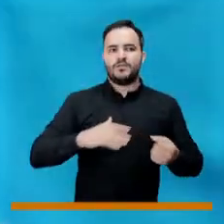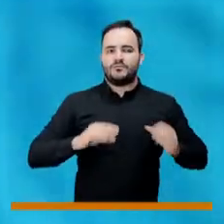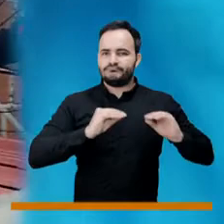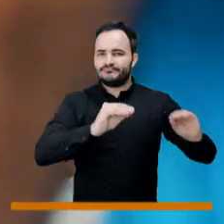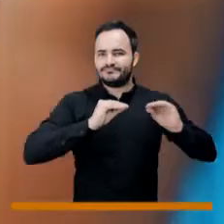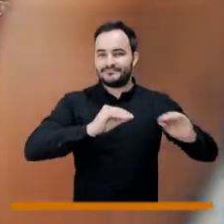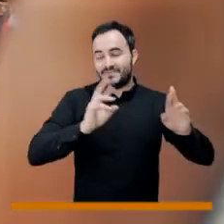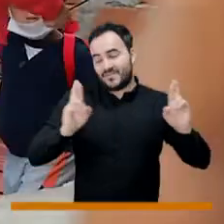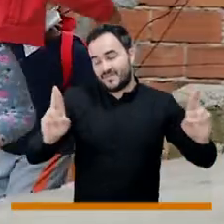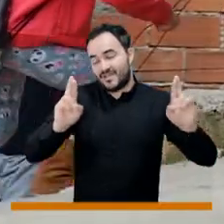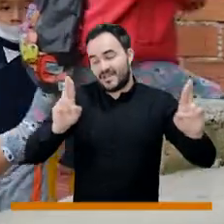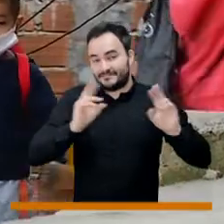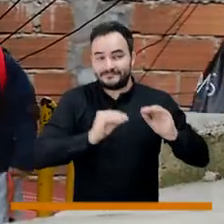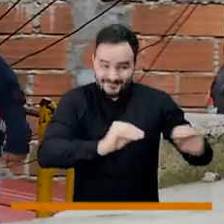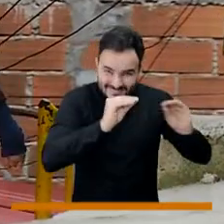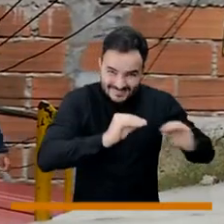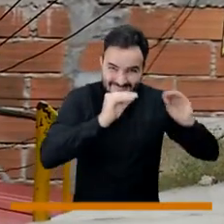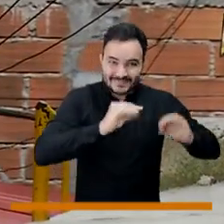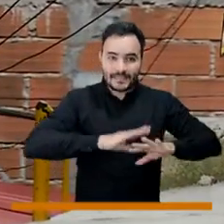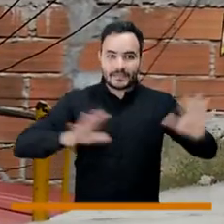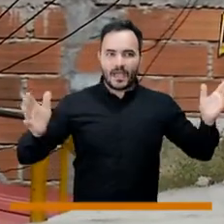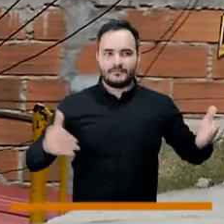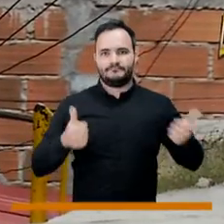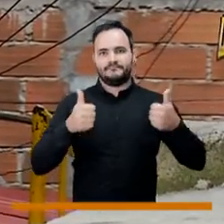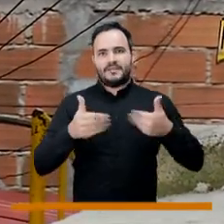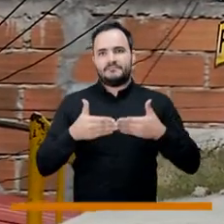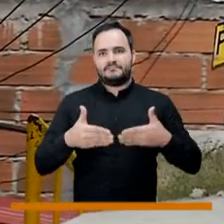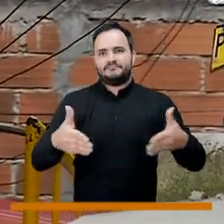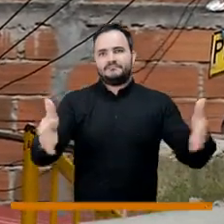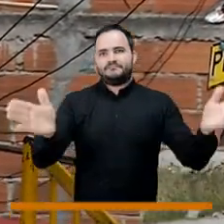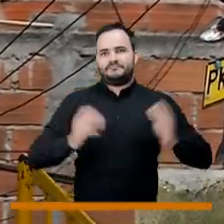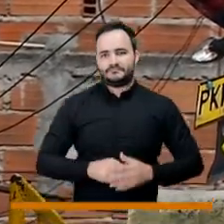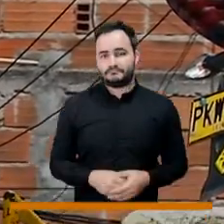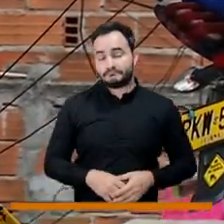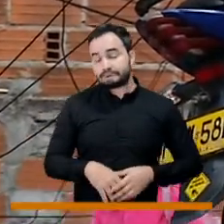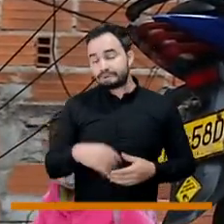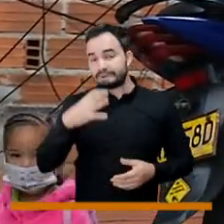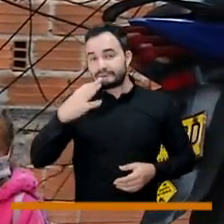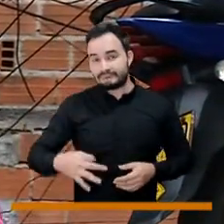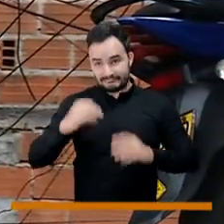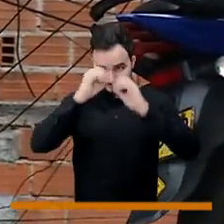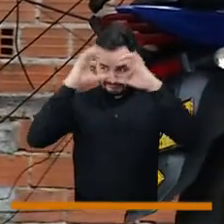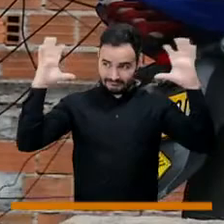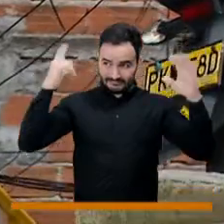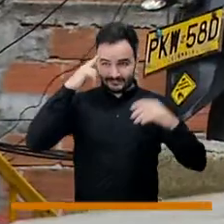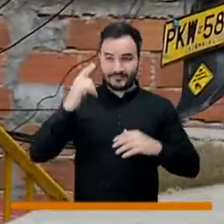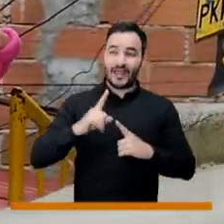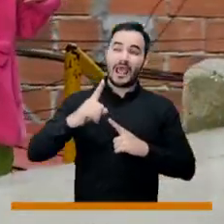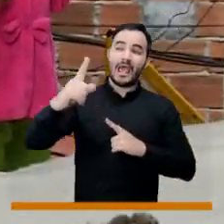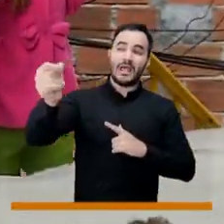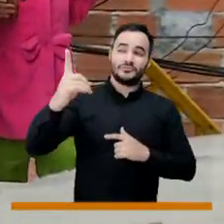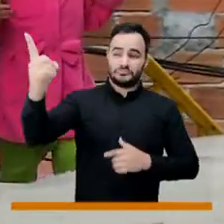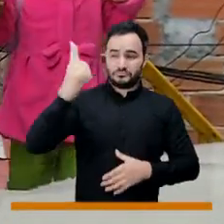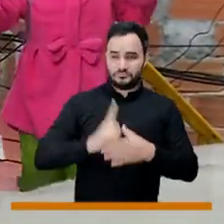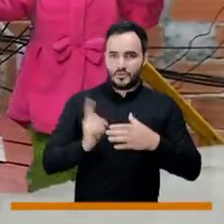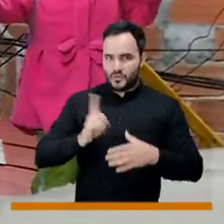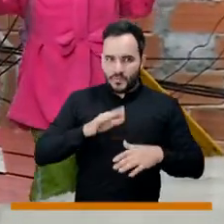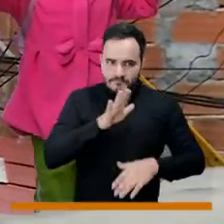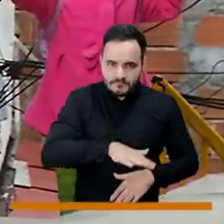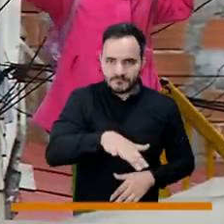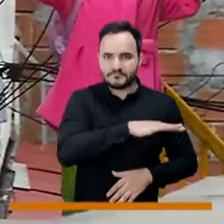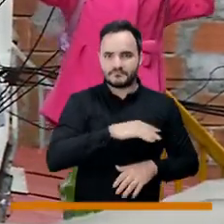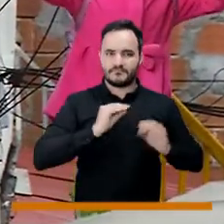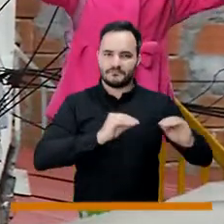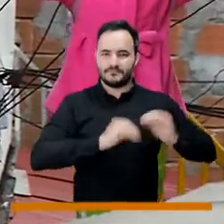barrio ya haya ya capacitado y también sería otra gran oportunidad que se presentaría que no está que ninguna persona de para bien lejos este lugar va a